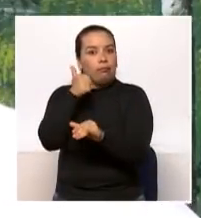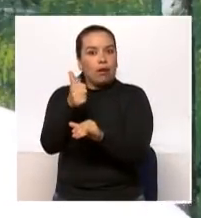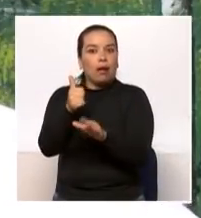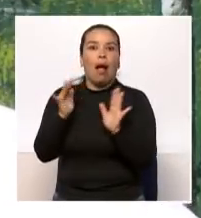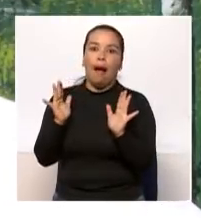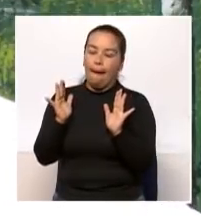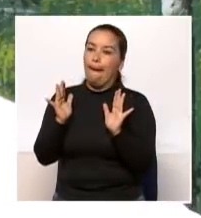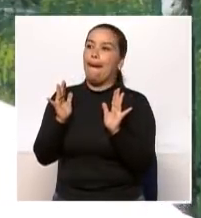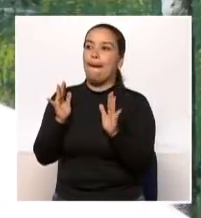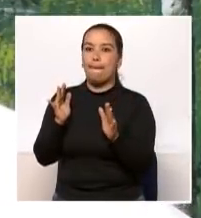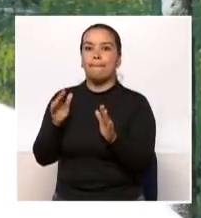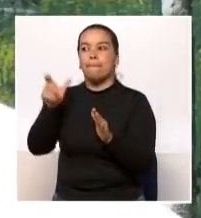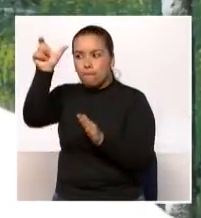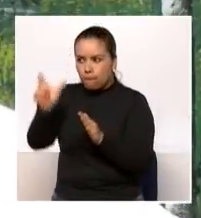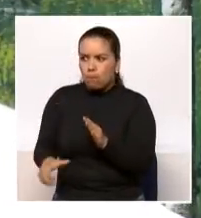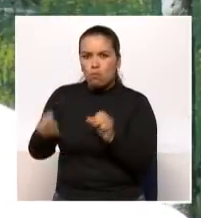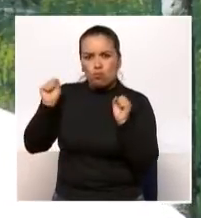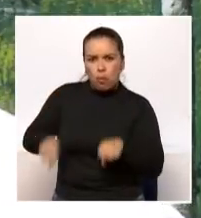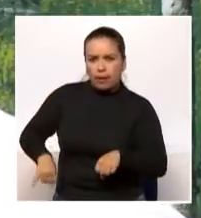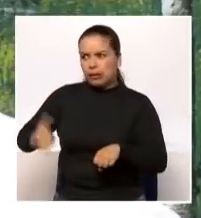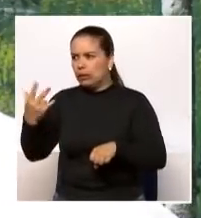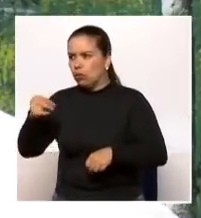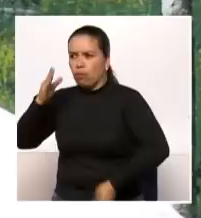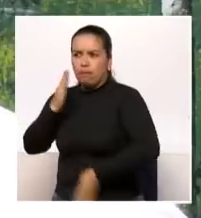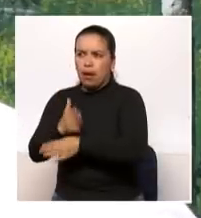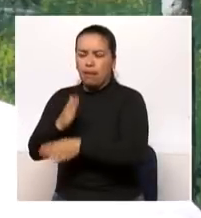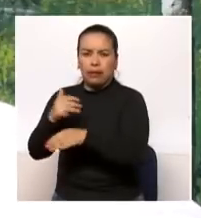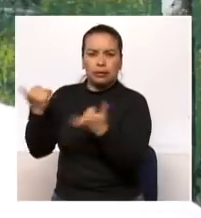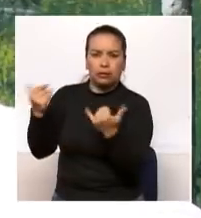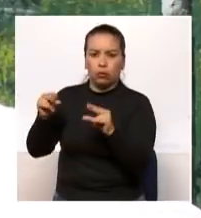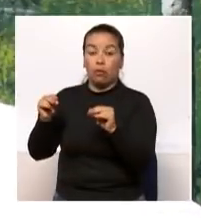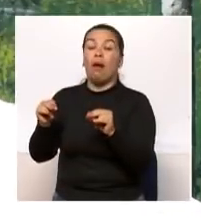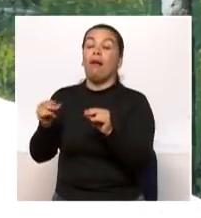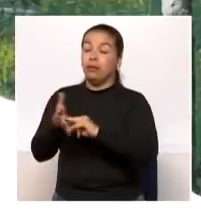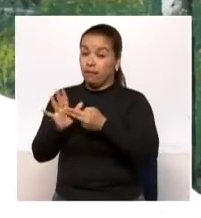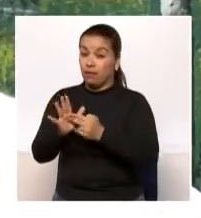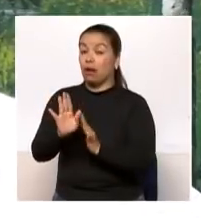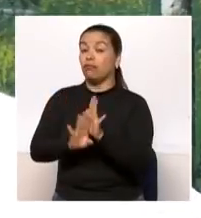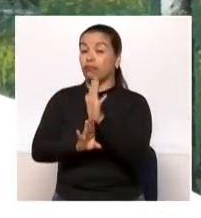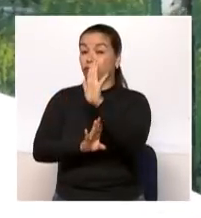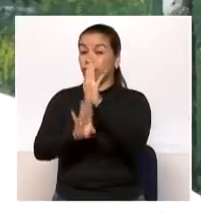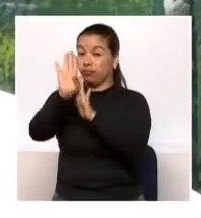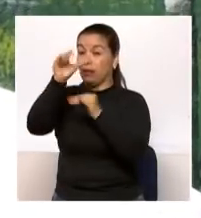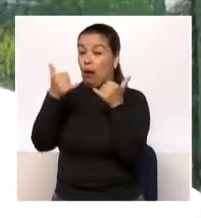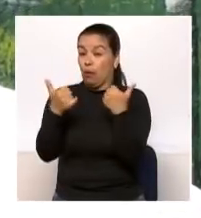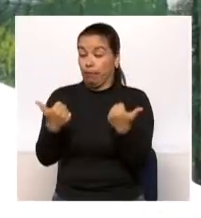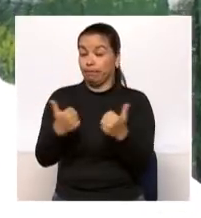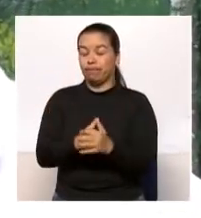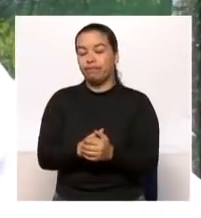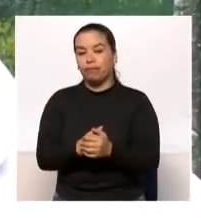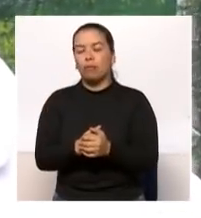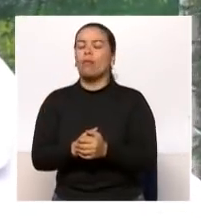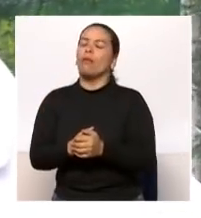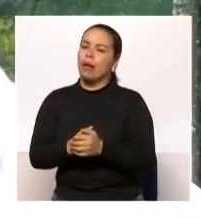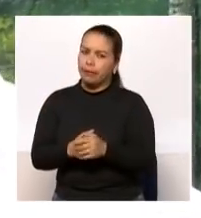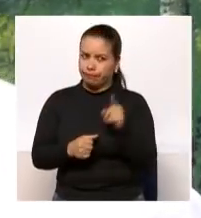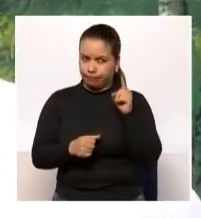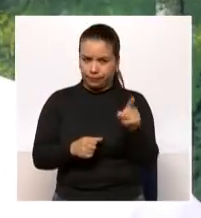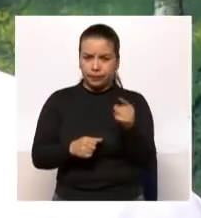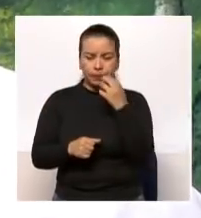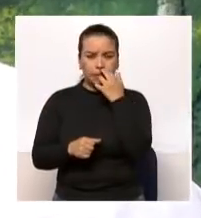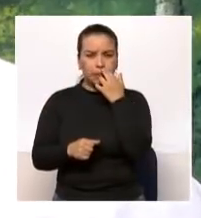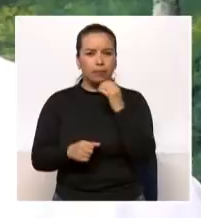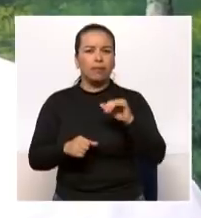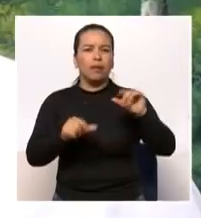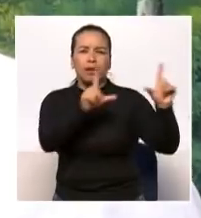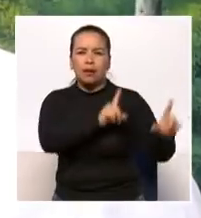puede continuar o no. Entonces es un desarrollo muy grande el que ha avanzado, ¿cierto? En la diferencia que yo le preguntaba ahora de la radiografía como tal y